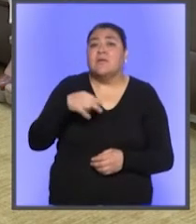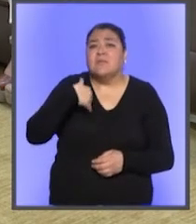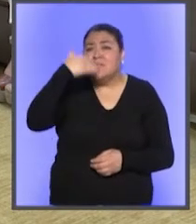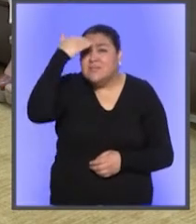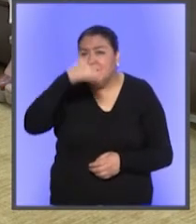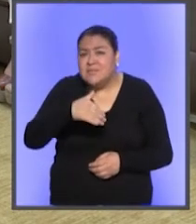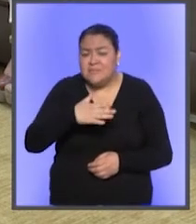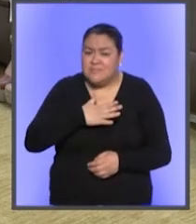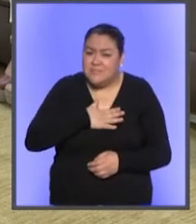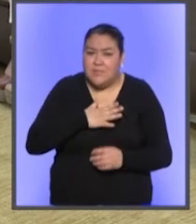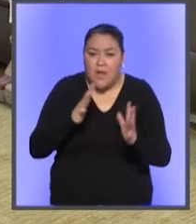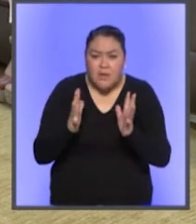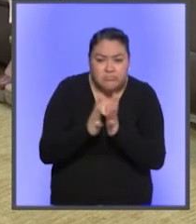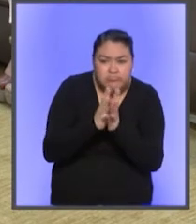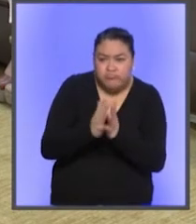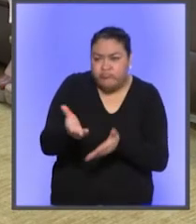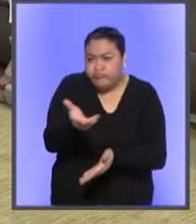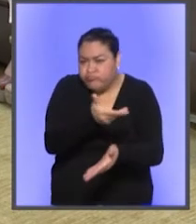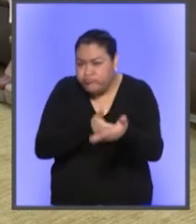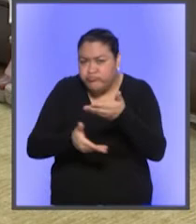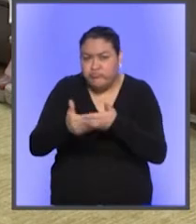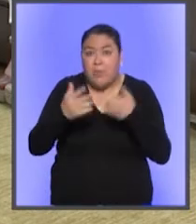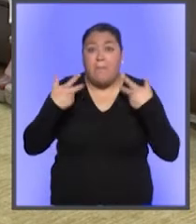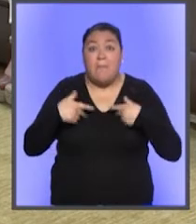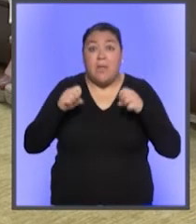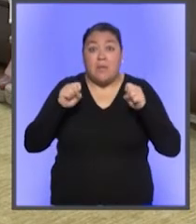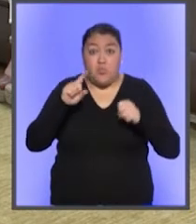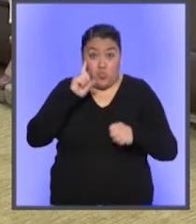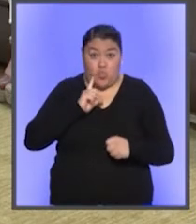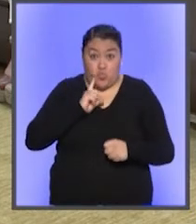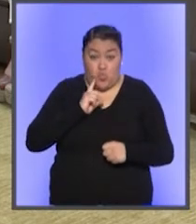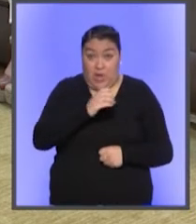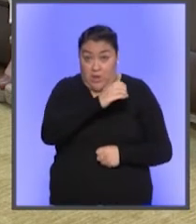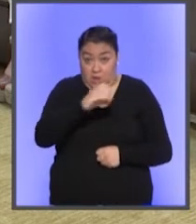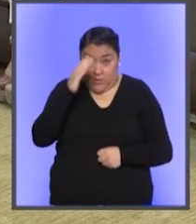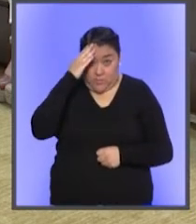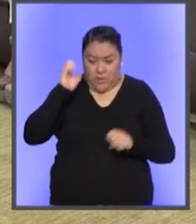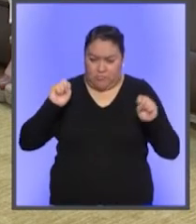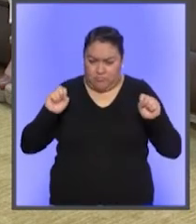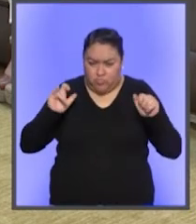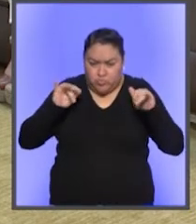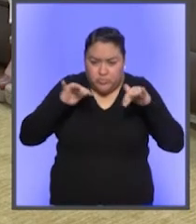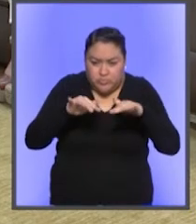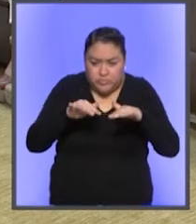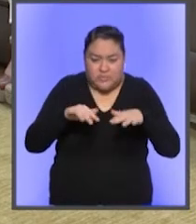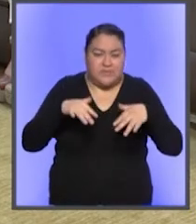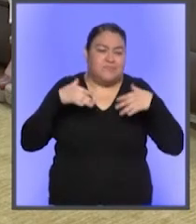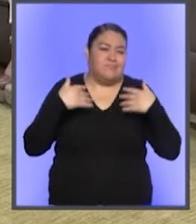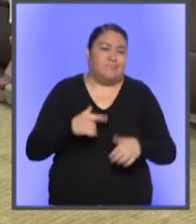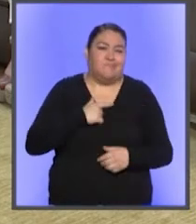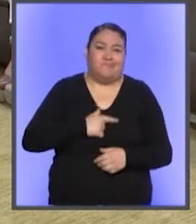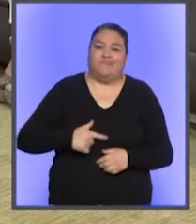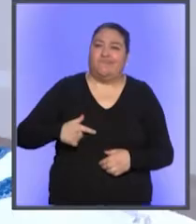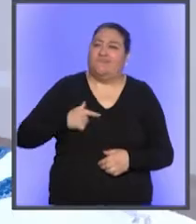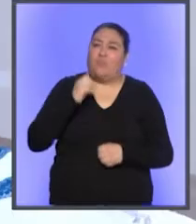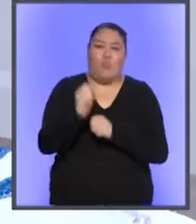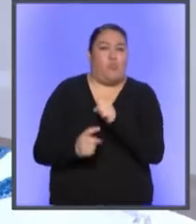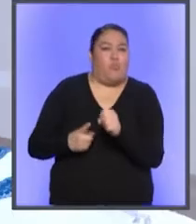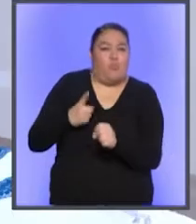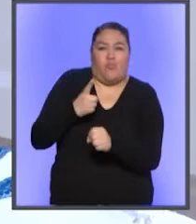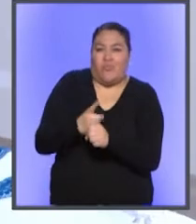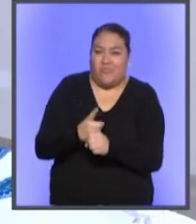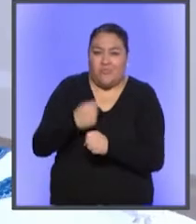el poder participar el estar en el encuentro de mujeres ha sido toda una oportunidad de